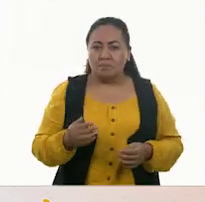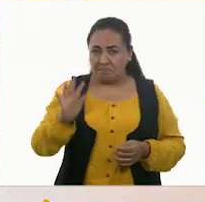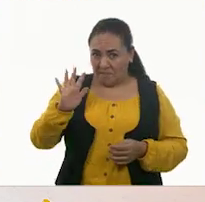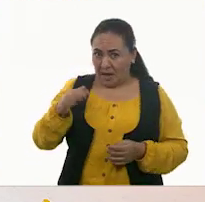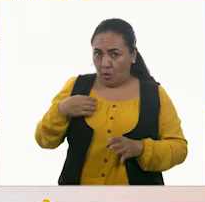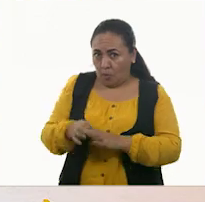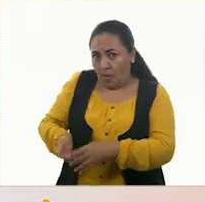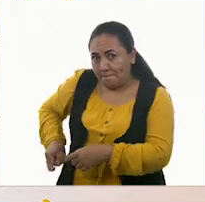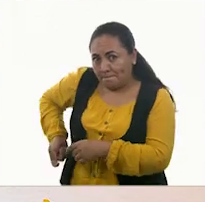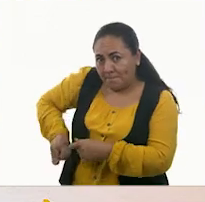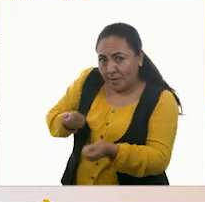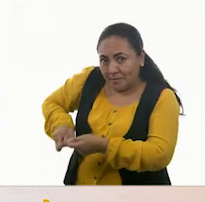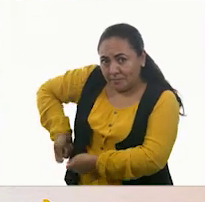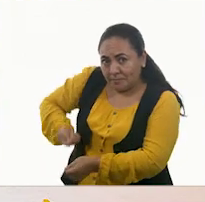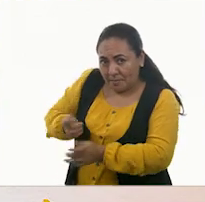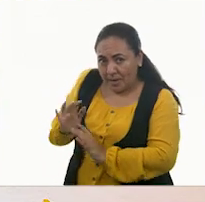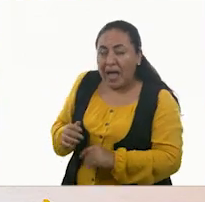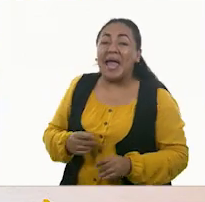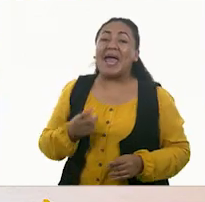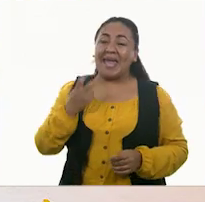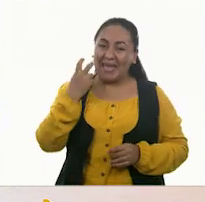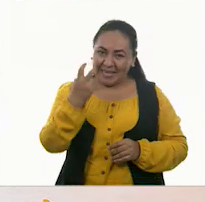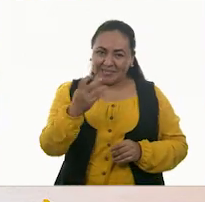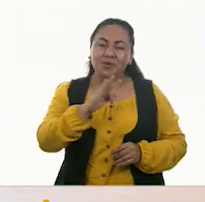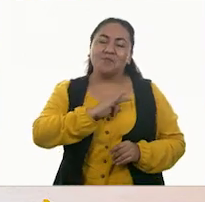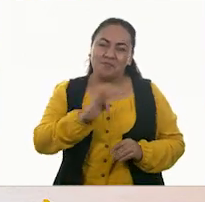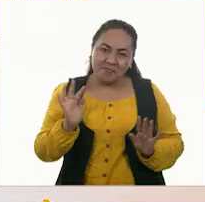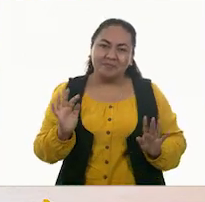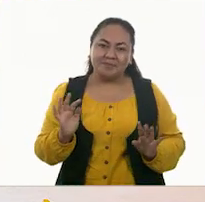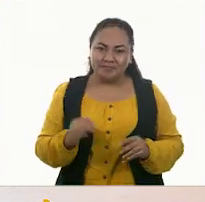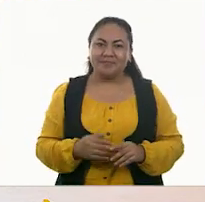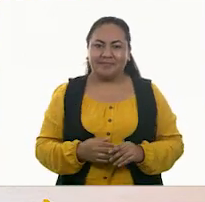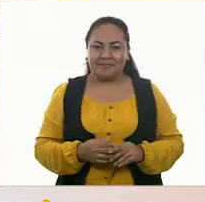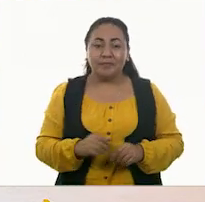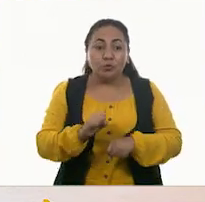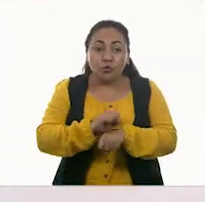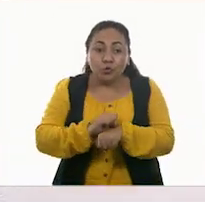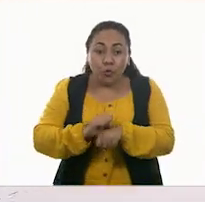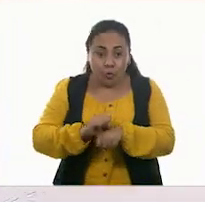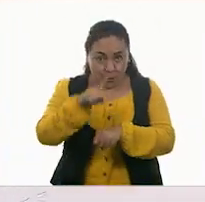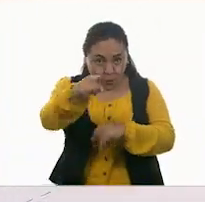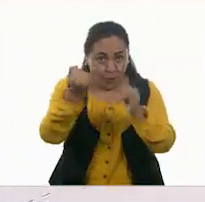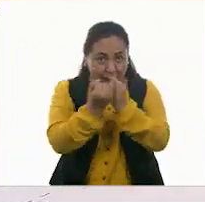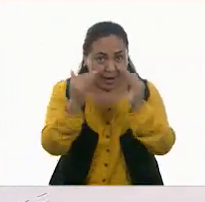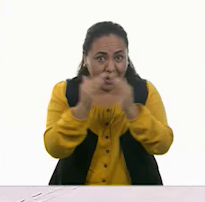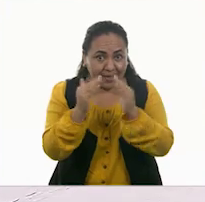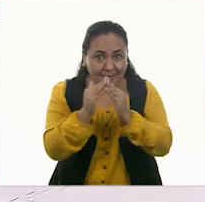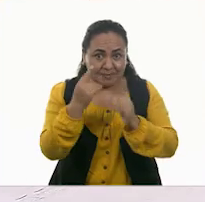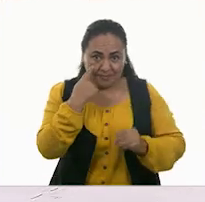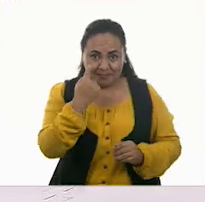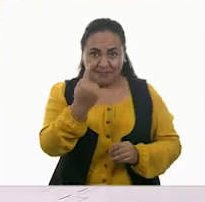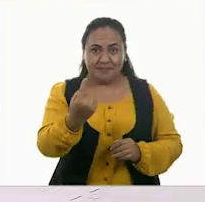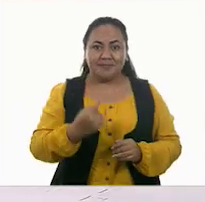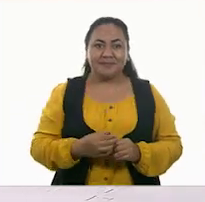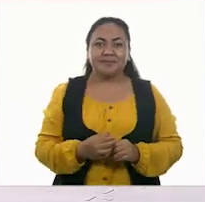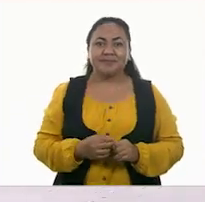golf? Como excelente. ¿Pequeños golpecitos? Excelente. ¿Suavecito? Ven. ¿Allá en casita? Sí. Venga. Vamos, okay, amigos. Ok,